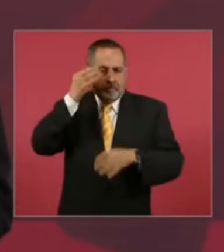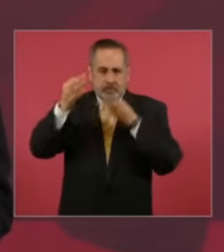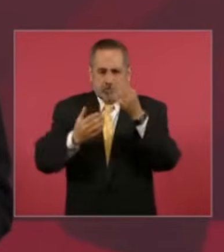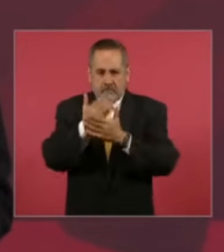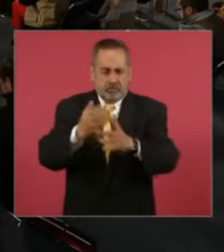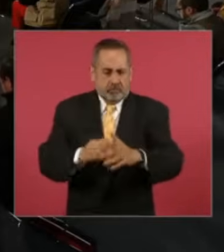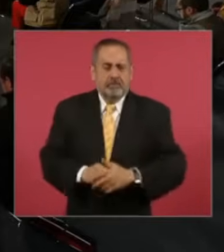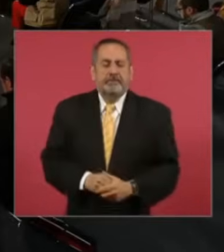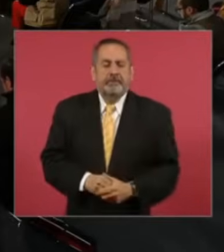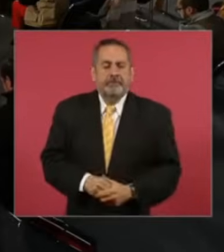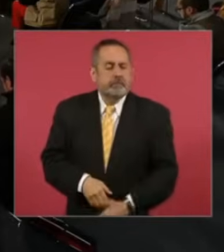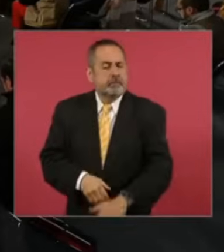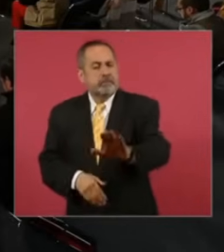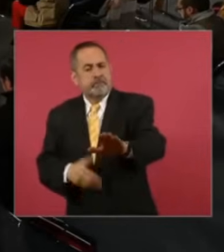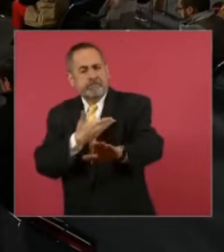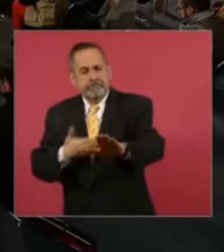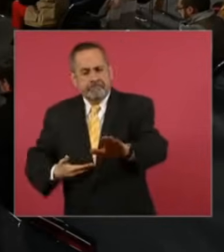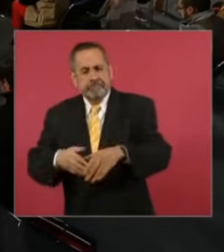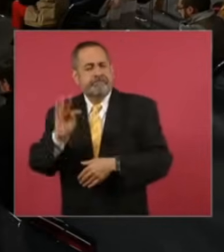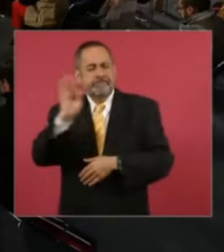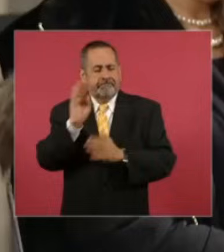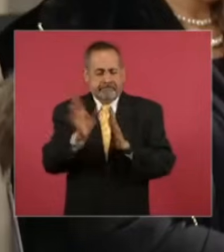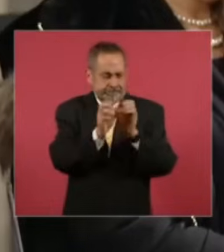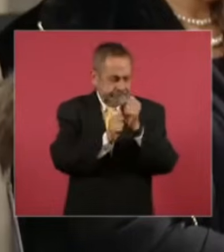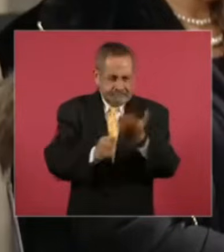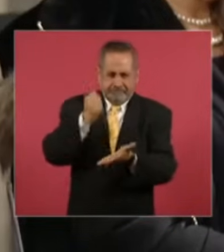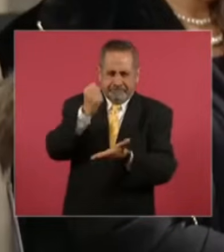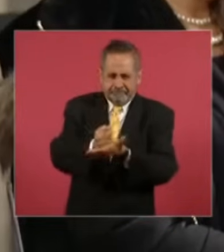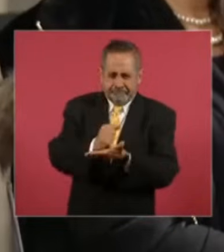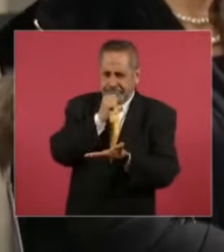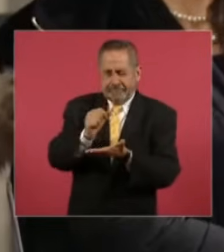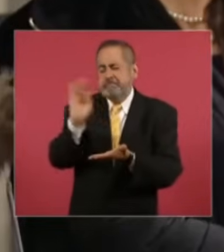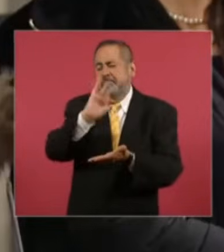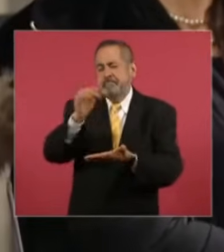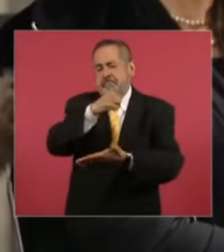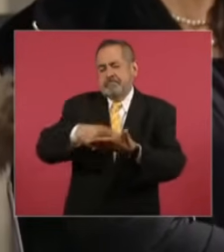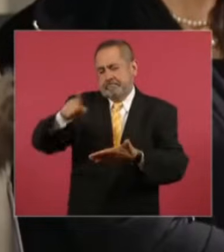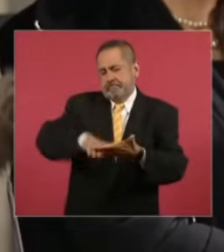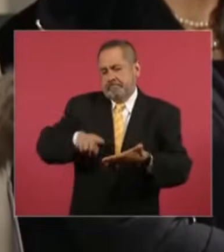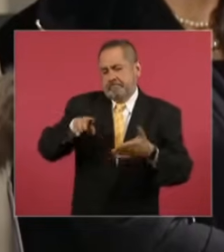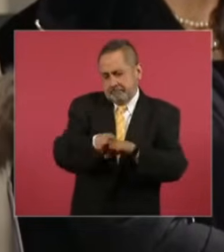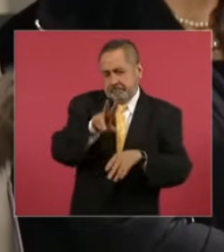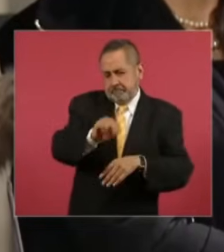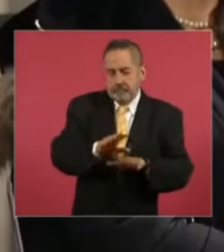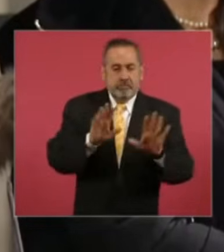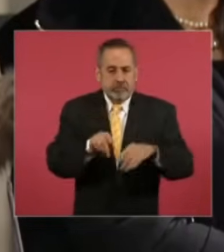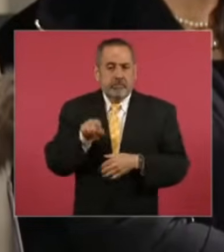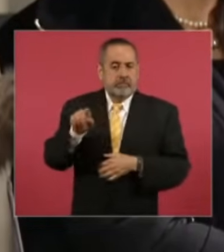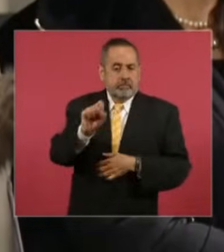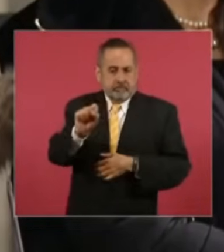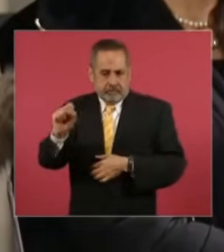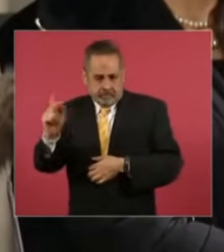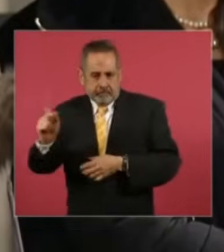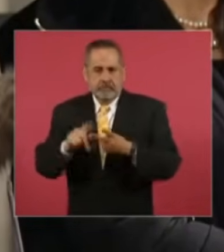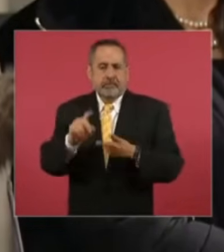Presidente, en el caso de que, por ejemplo, no pasara la reforma constitucional, usted menciona que hay una estrecha relación entre la Secretaría de Seguridad y la Secretaría de la